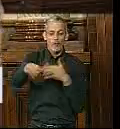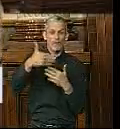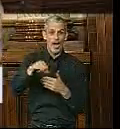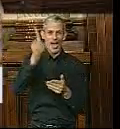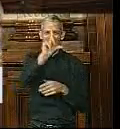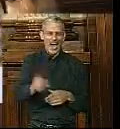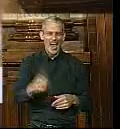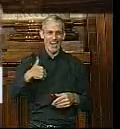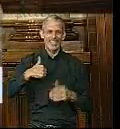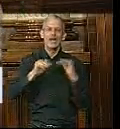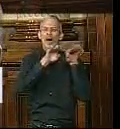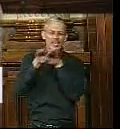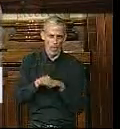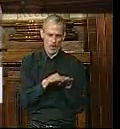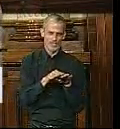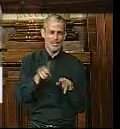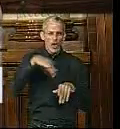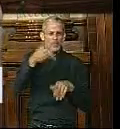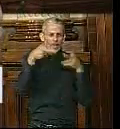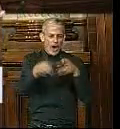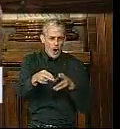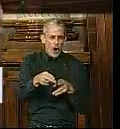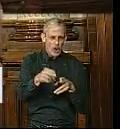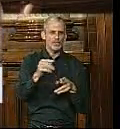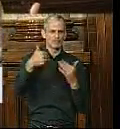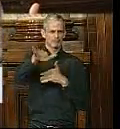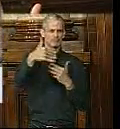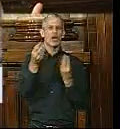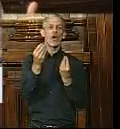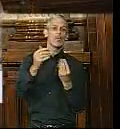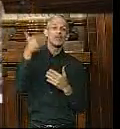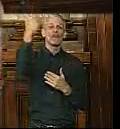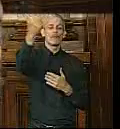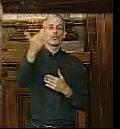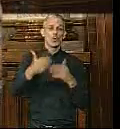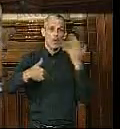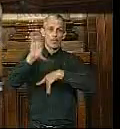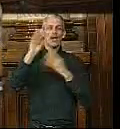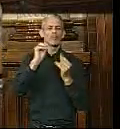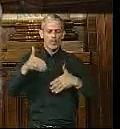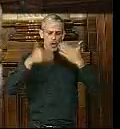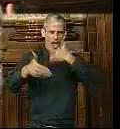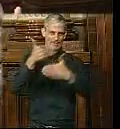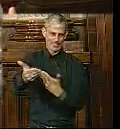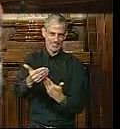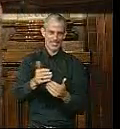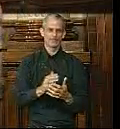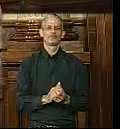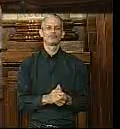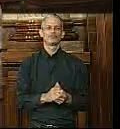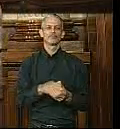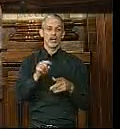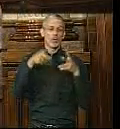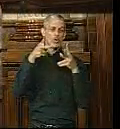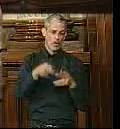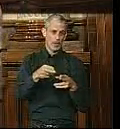país más igualitario. Después de la pausa, Silvana nos va a decir cómo va a ser un futuro cuando podamos avanzar con estas cuestiones. Vamos